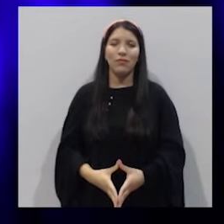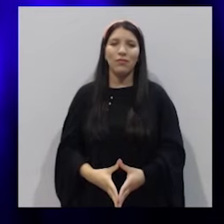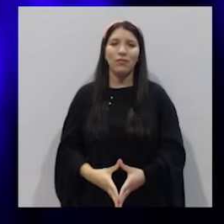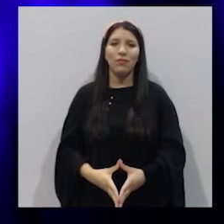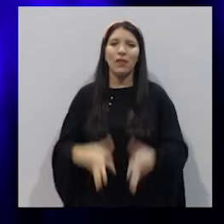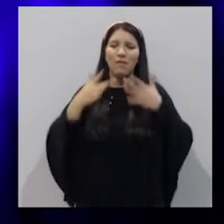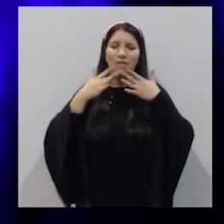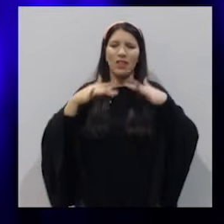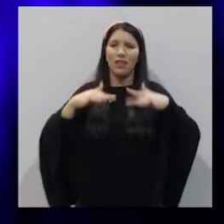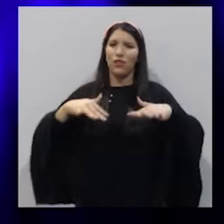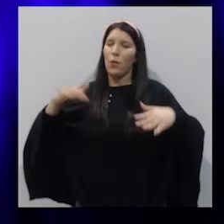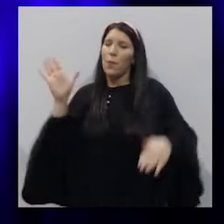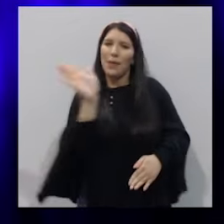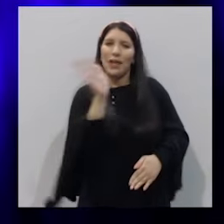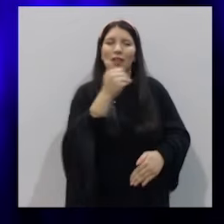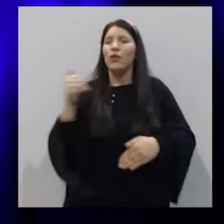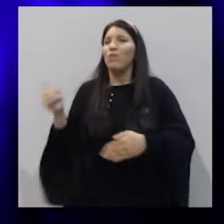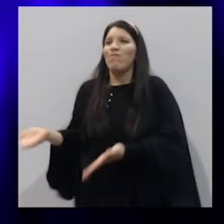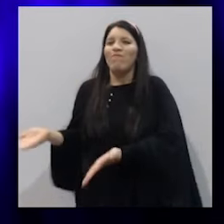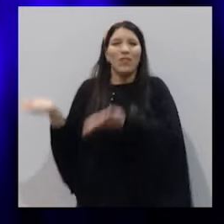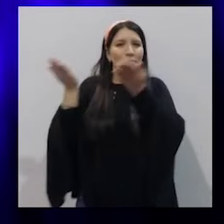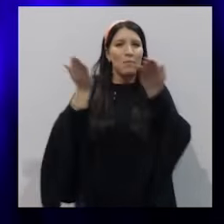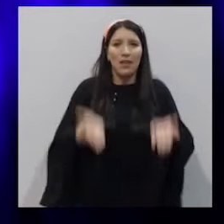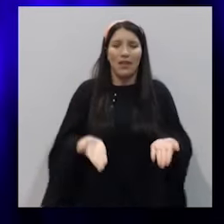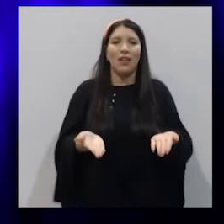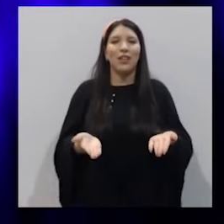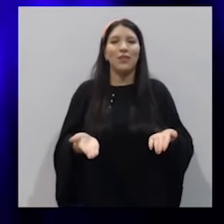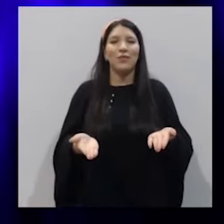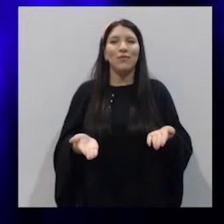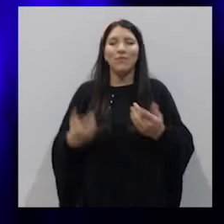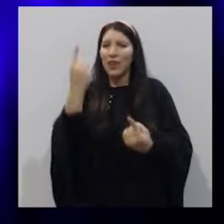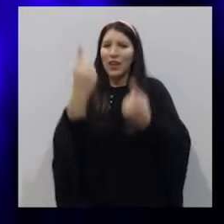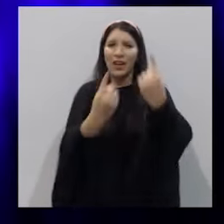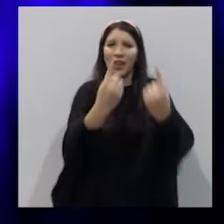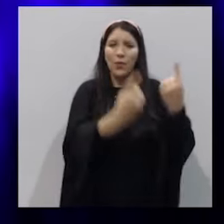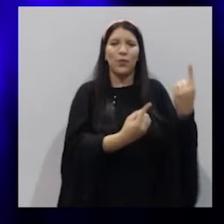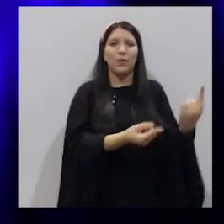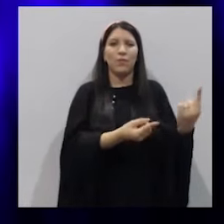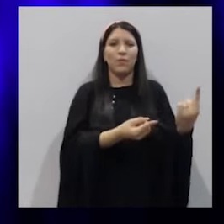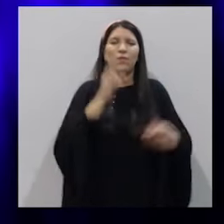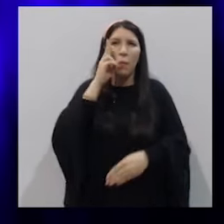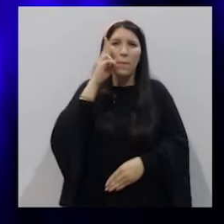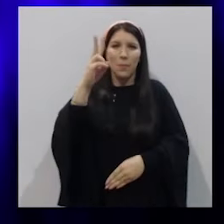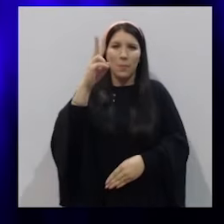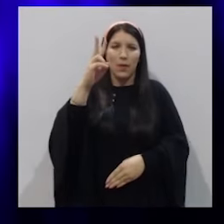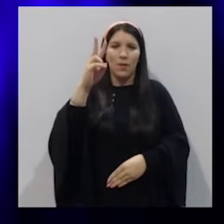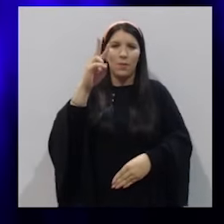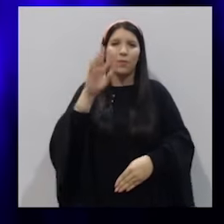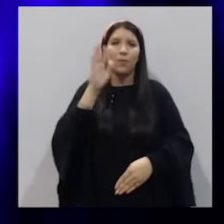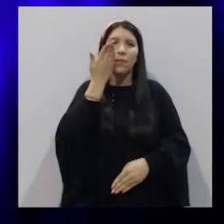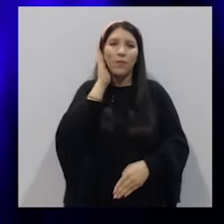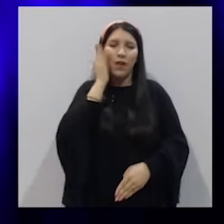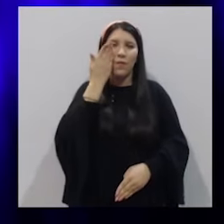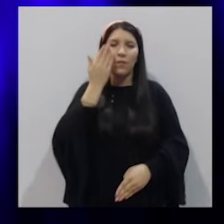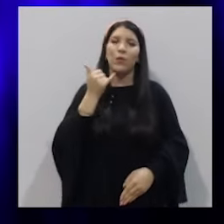para todos así que muy bienvenidos a cada uno de los que nos siguen por las redes y que realmente el poder